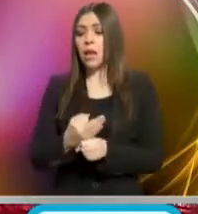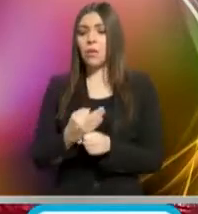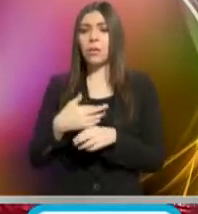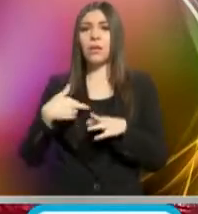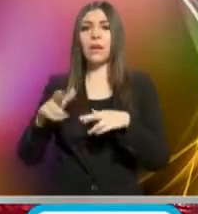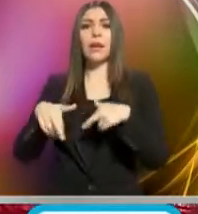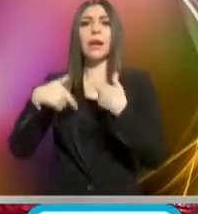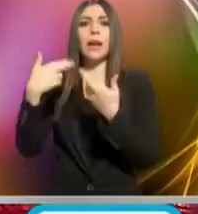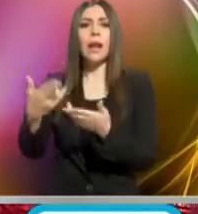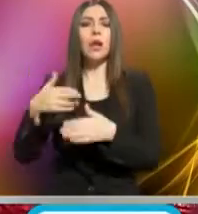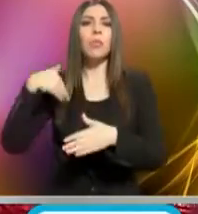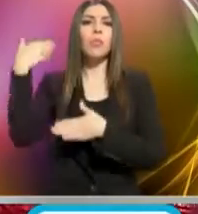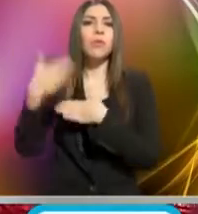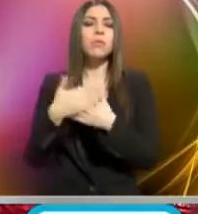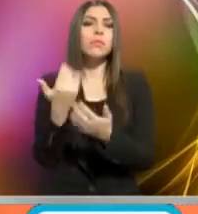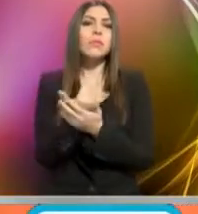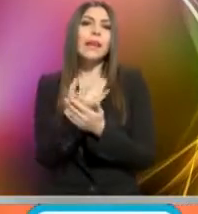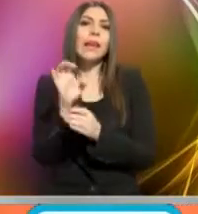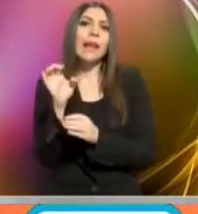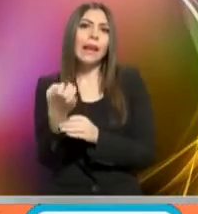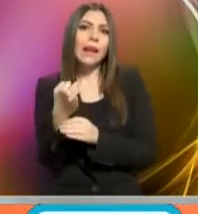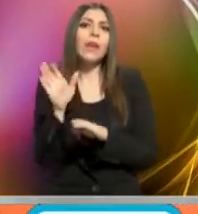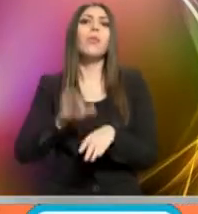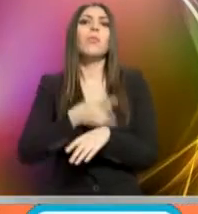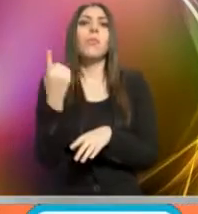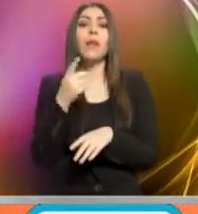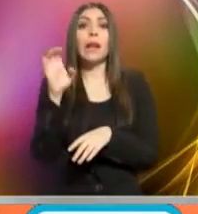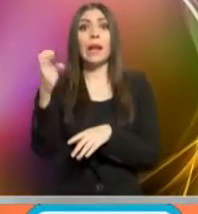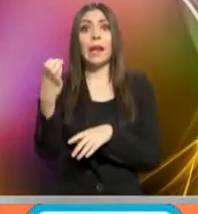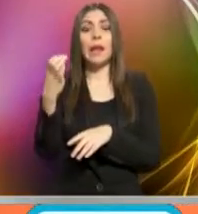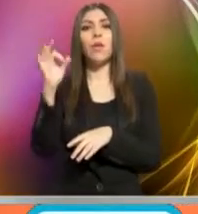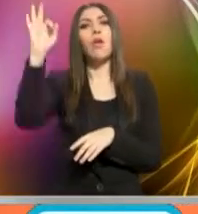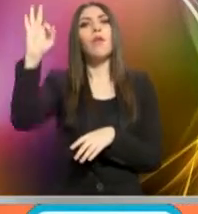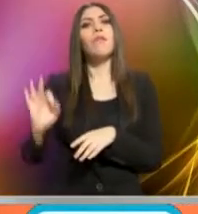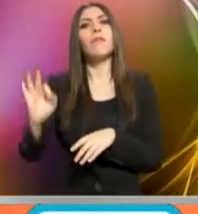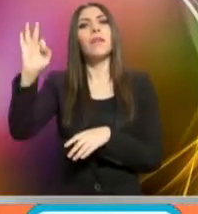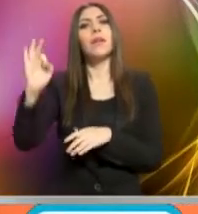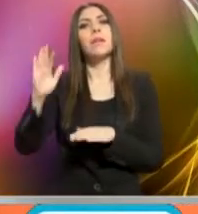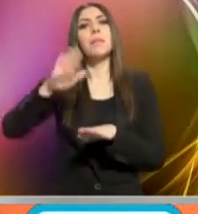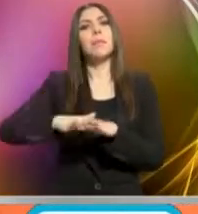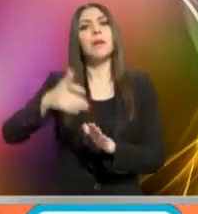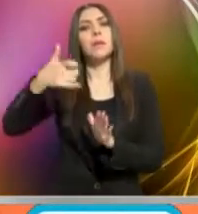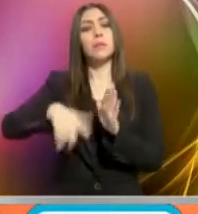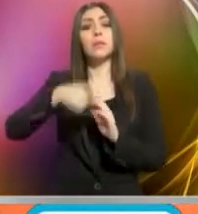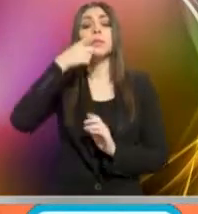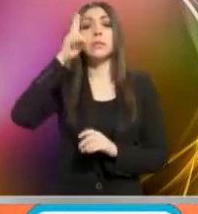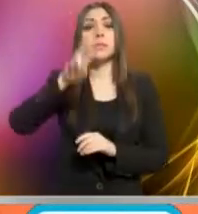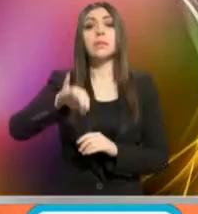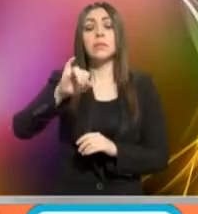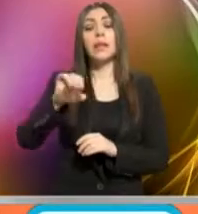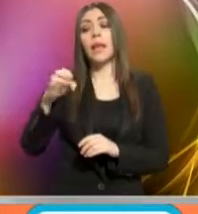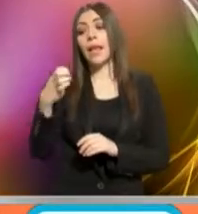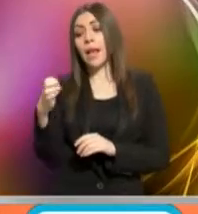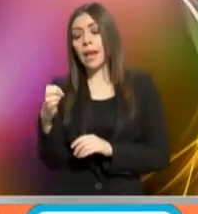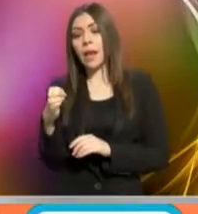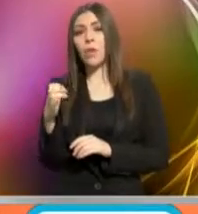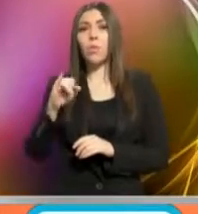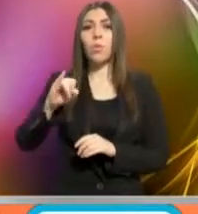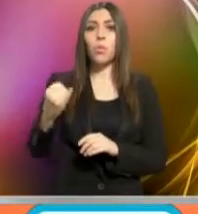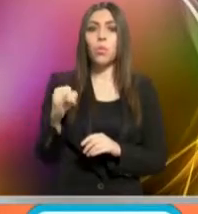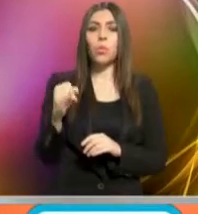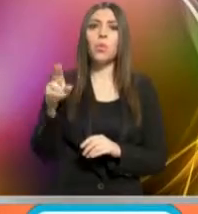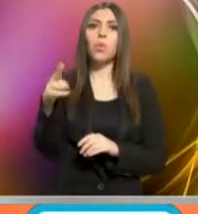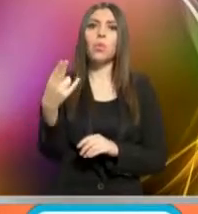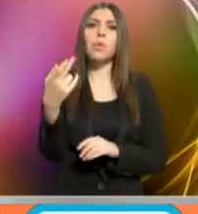ofertas. Exactamente. Las ofertas son muy claras en el año. Son enero, junio y noviembre. O sea, también para que lo